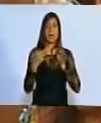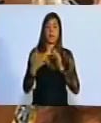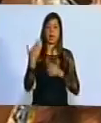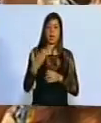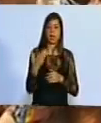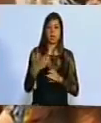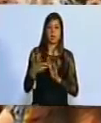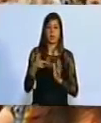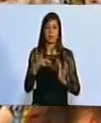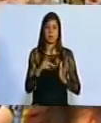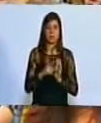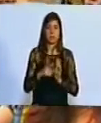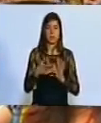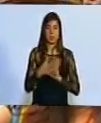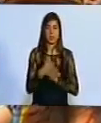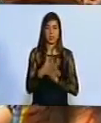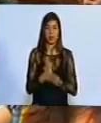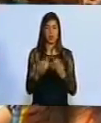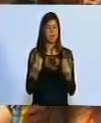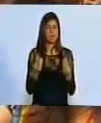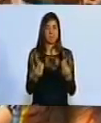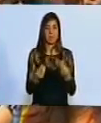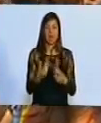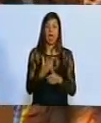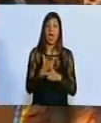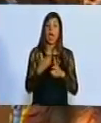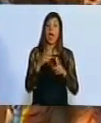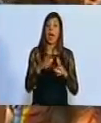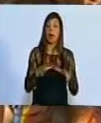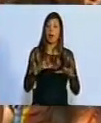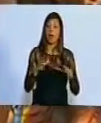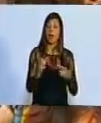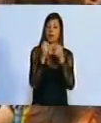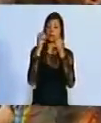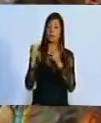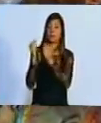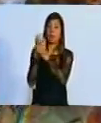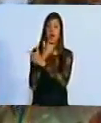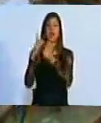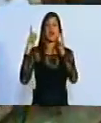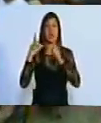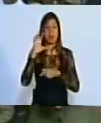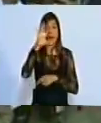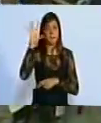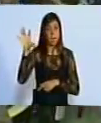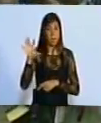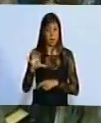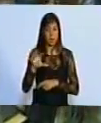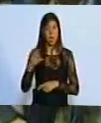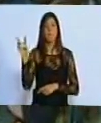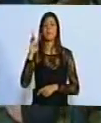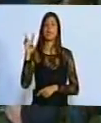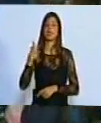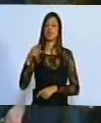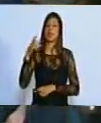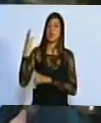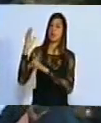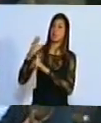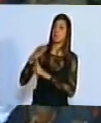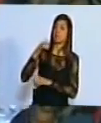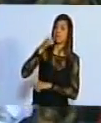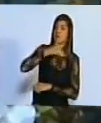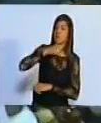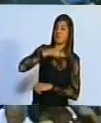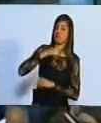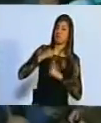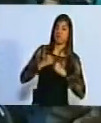elemento fundamental para la liberación de otros países, para destacar que Venezuela no se ha dejado amenazar durante